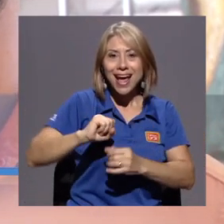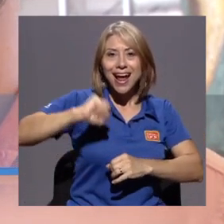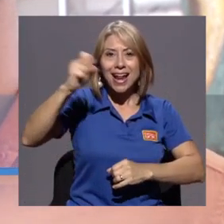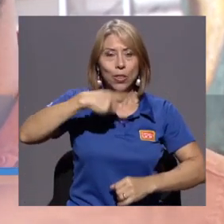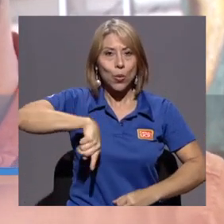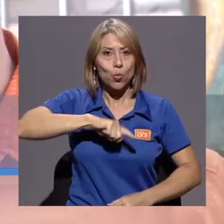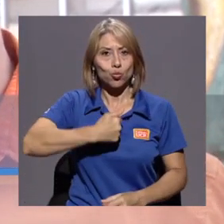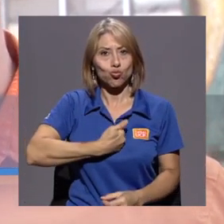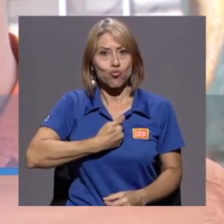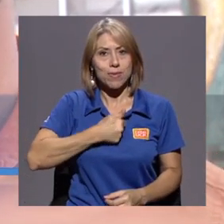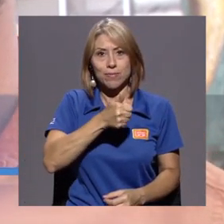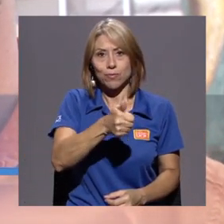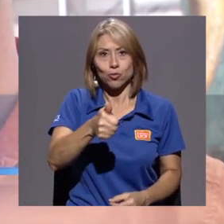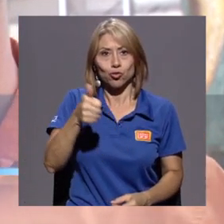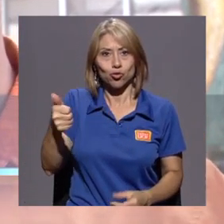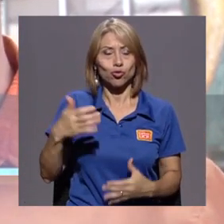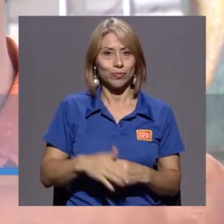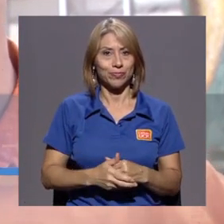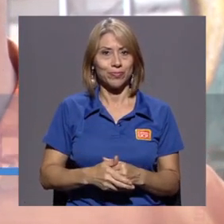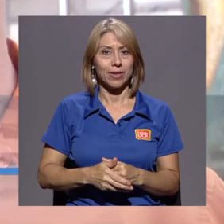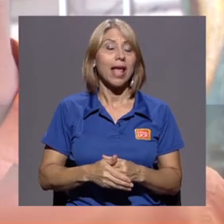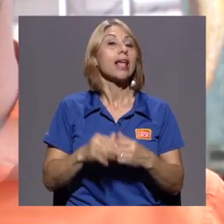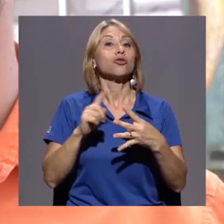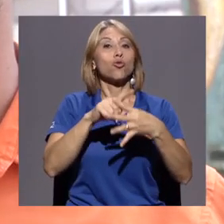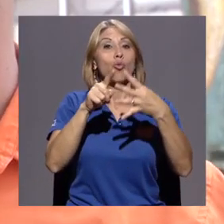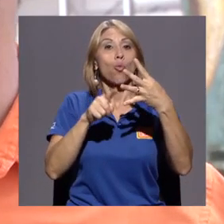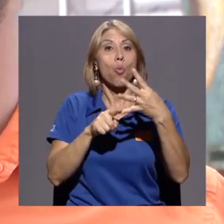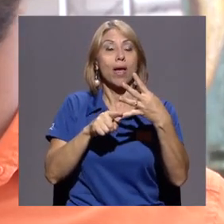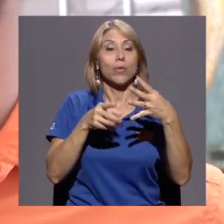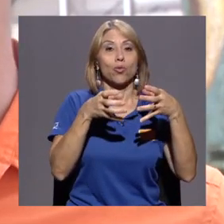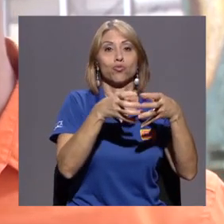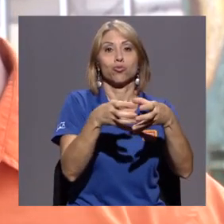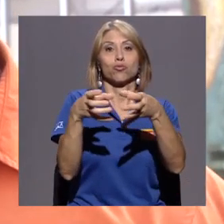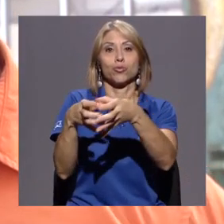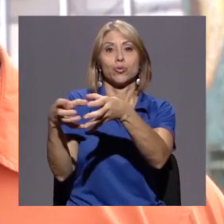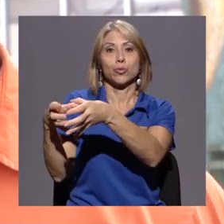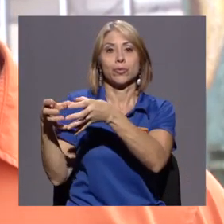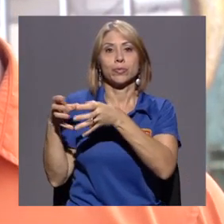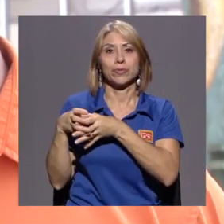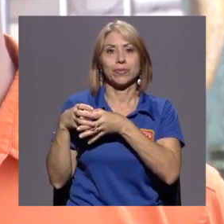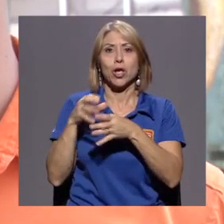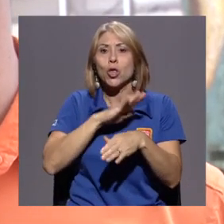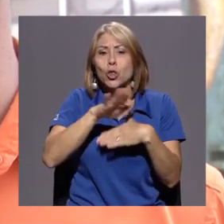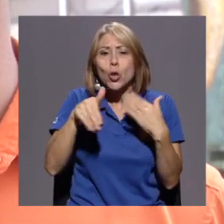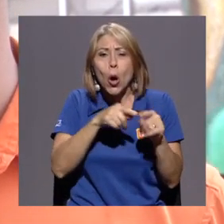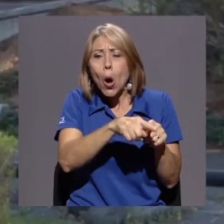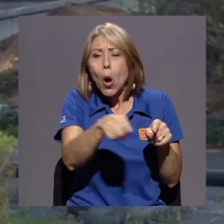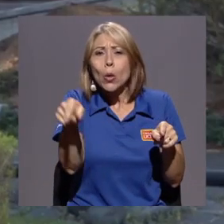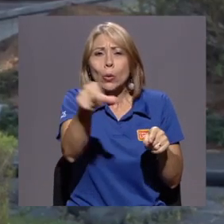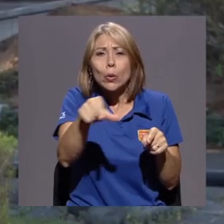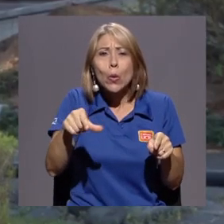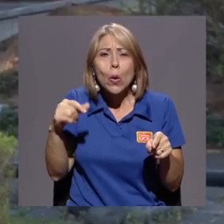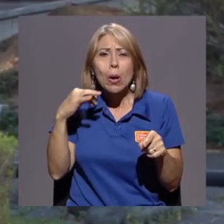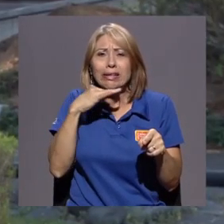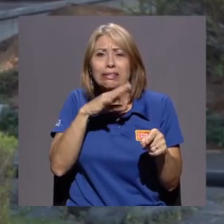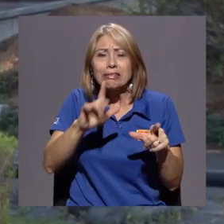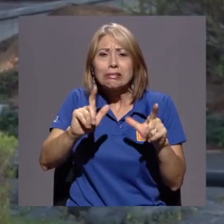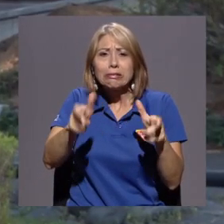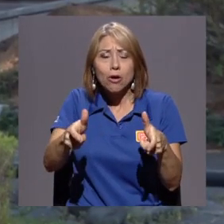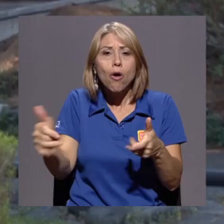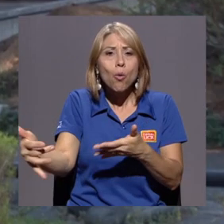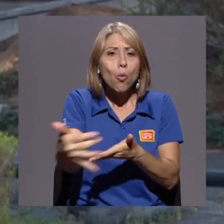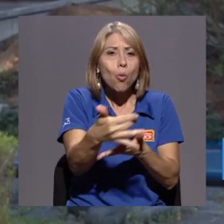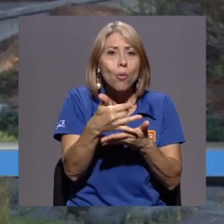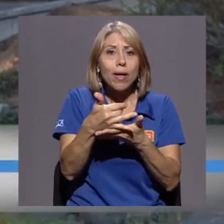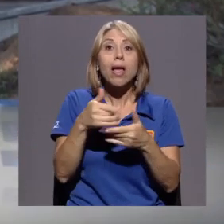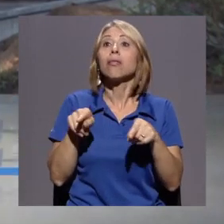mismos. La organización es dividir 4 grupos y recoger todo lo que se pueda de la quebrada, ¿verdad? Inclusive nos quedaron estudiantes en